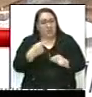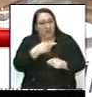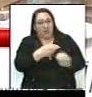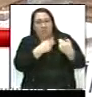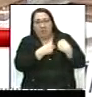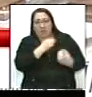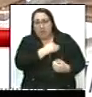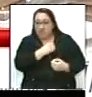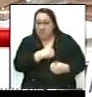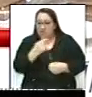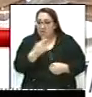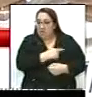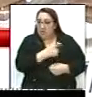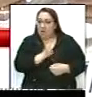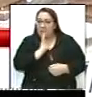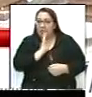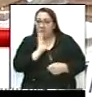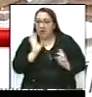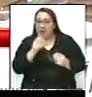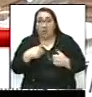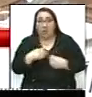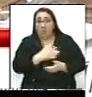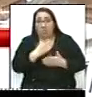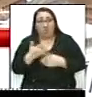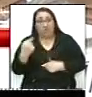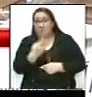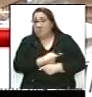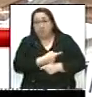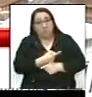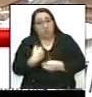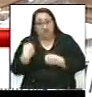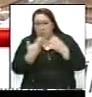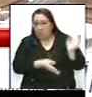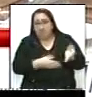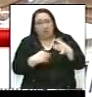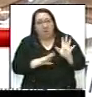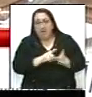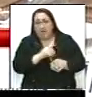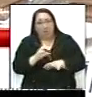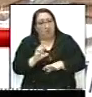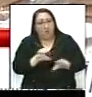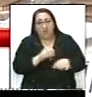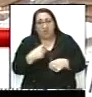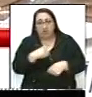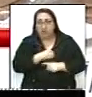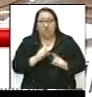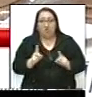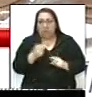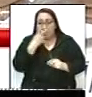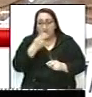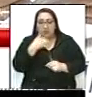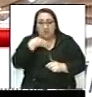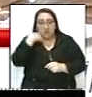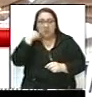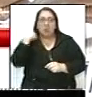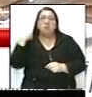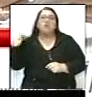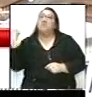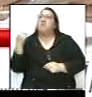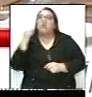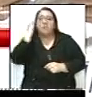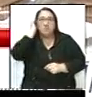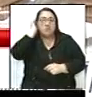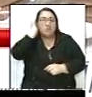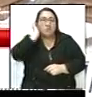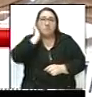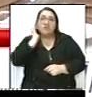gana el Ejecutivo. En ese momento se metieron, ese problema se lo devolvemos. Eso lo desarrollan ellos. Entonces, para que veamos también las posiciones que hemos tenido ayer y